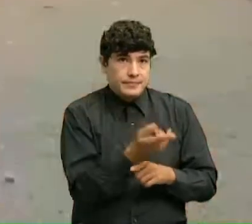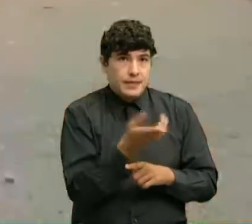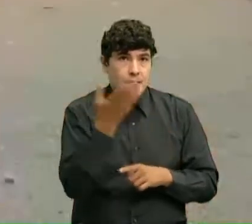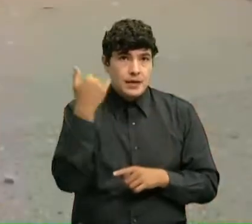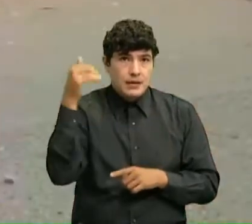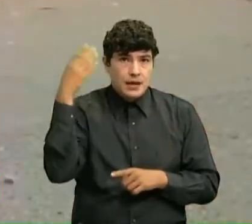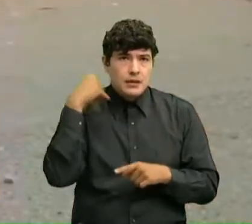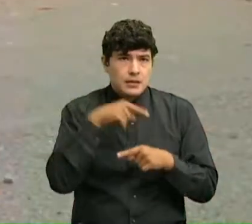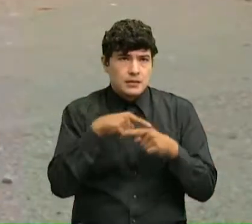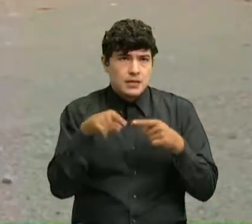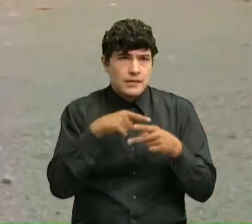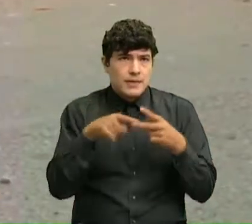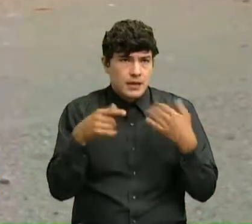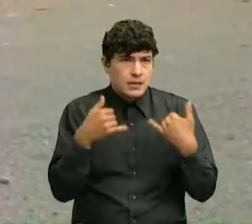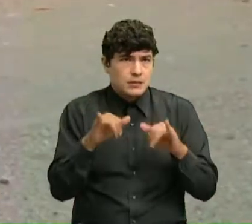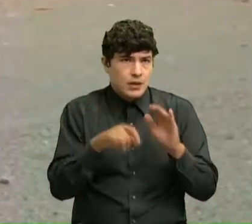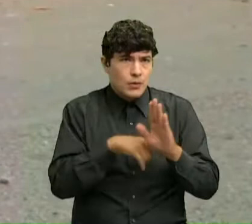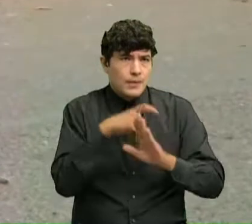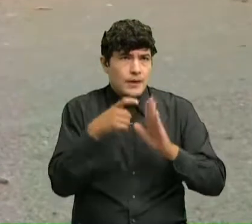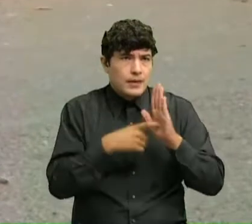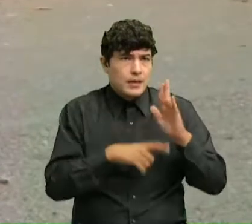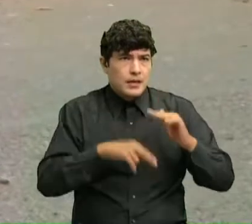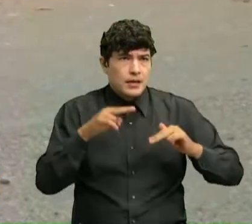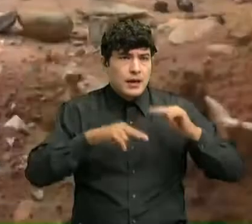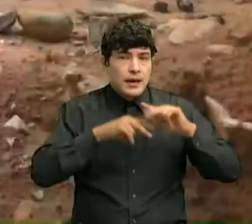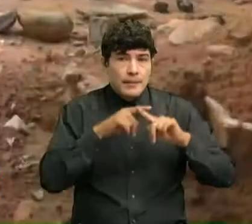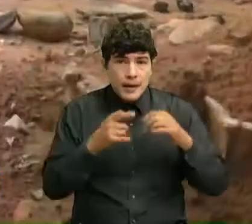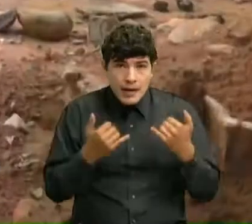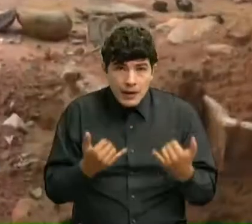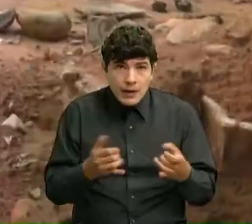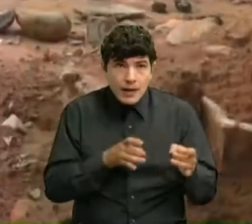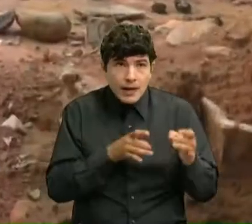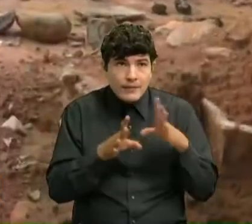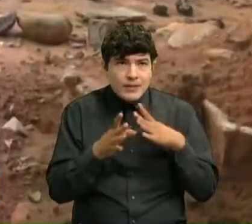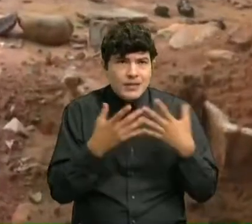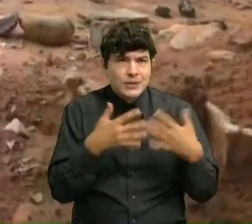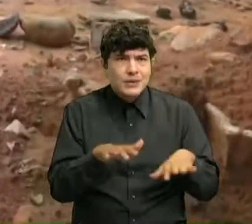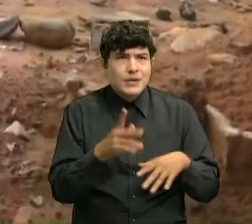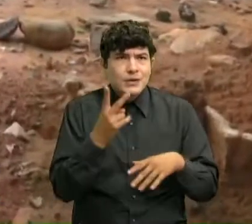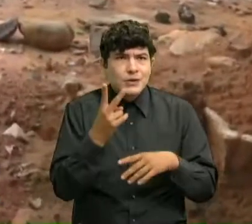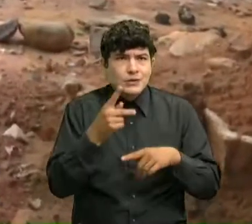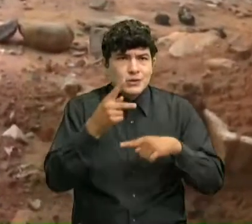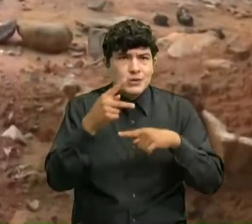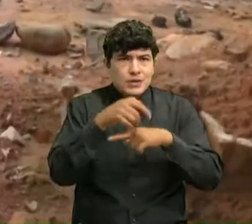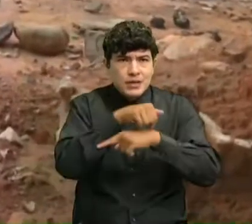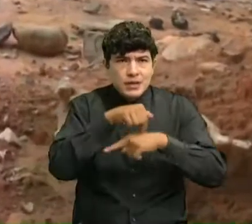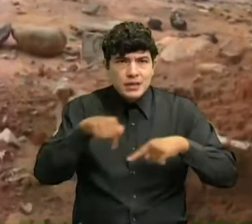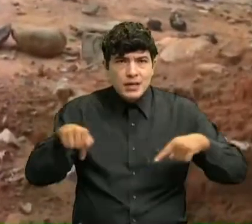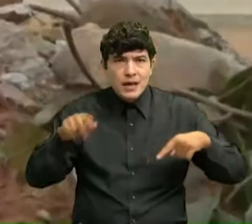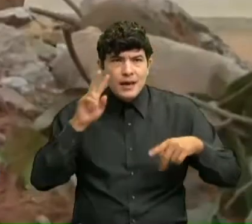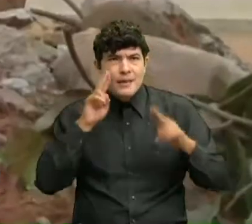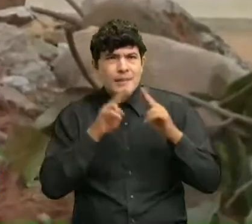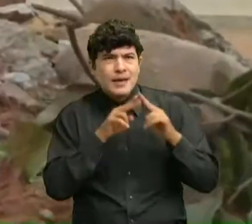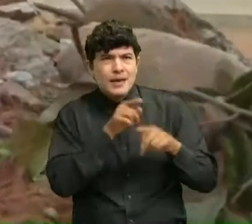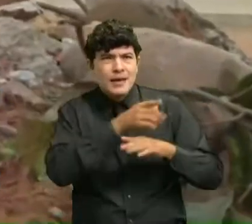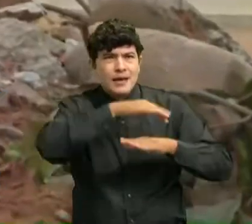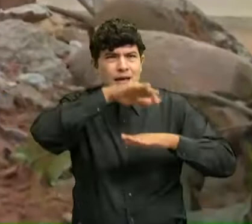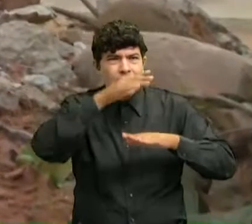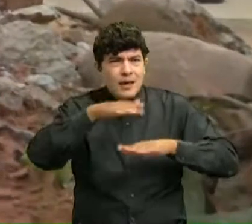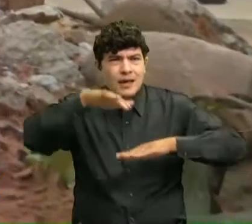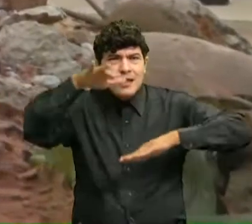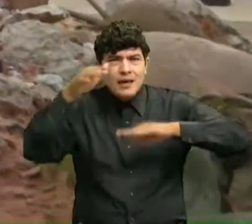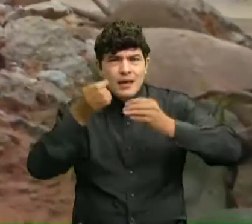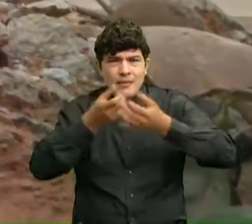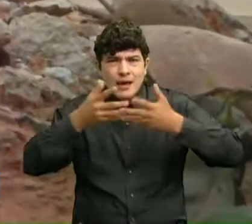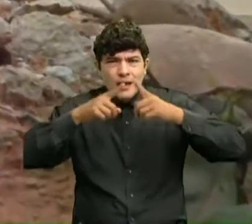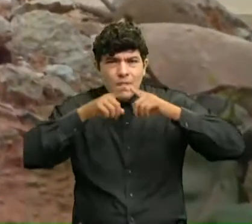se terminó la obra pero sin embargo a la fecha las más de dos cuales recuperadas lucen con montañas de escombros